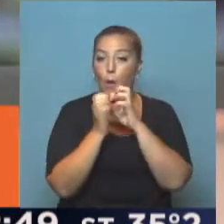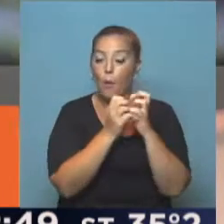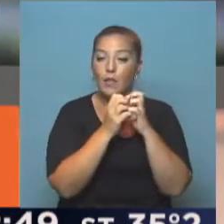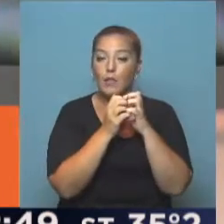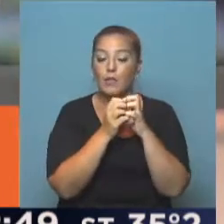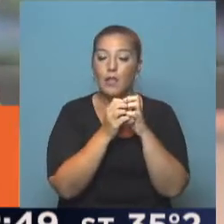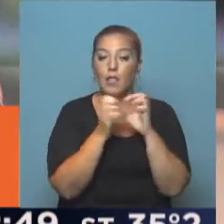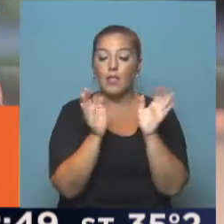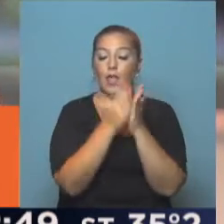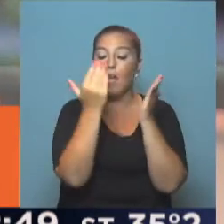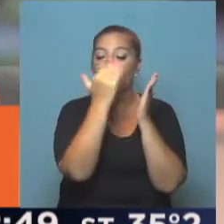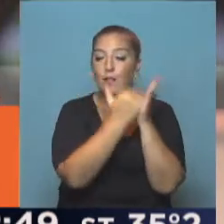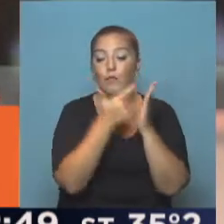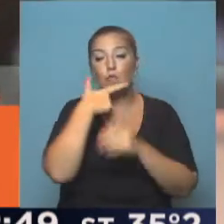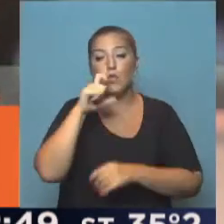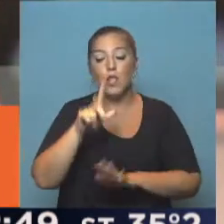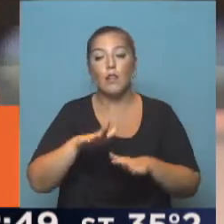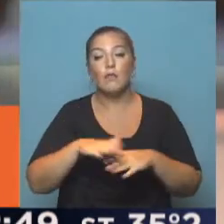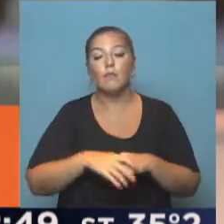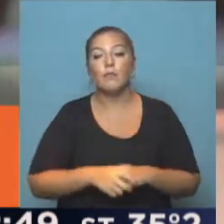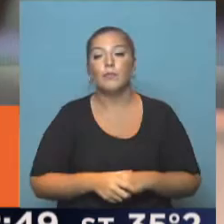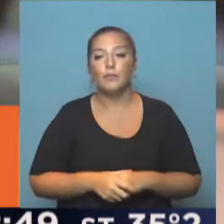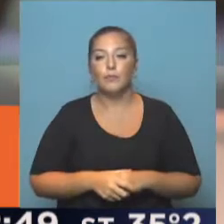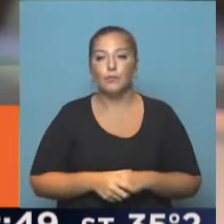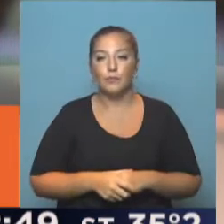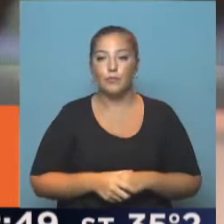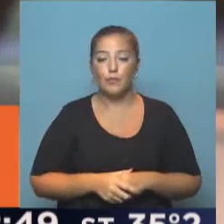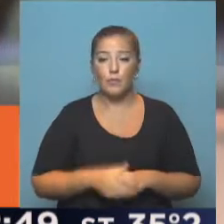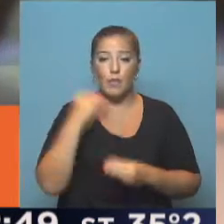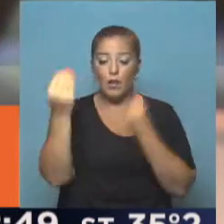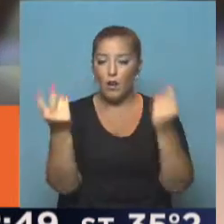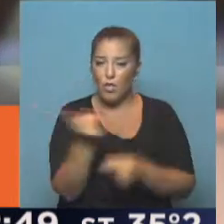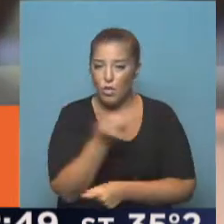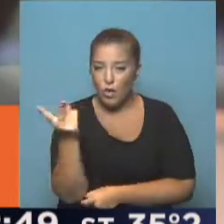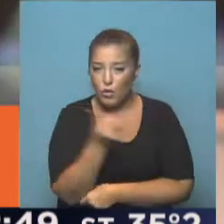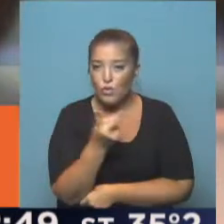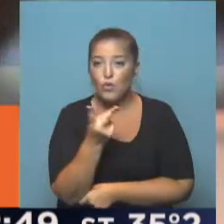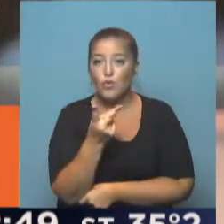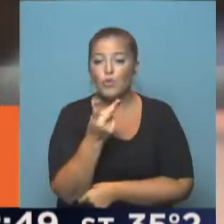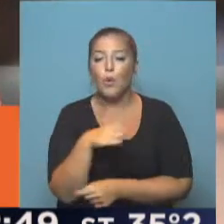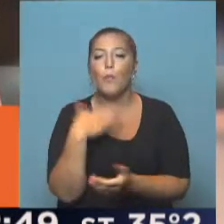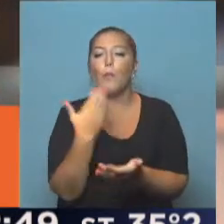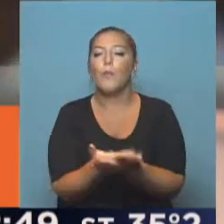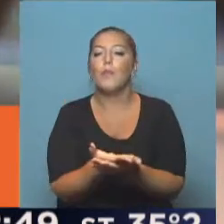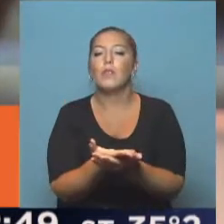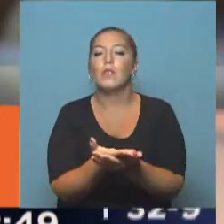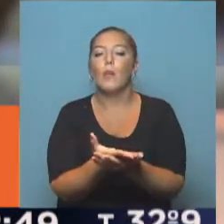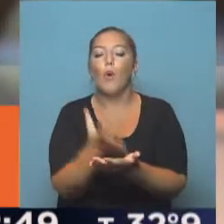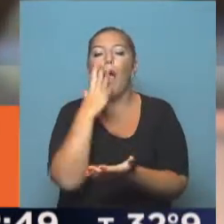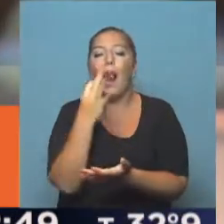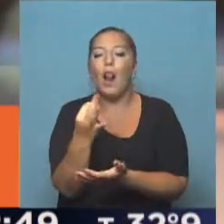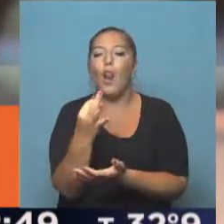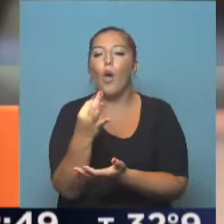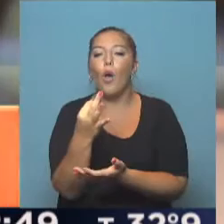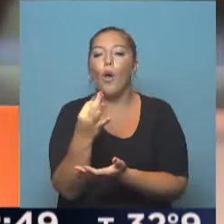agenda social en las cuales ninguno de los dos candidatos presenta una opción, podríamos